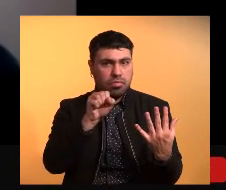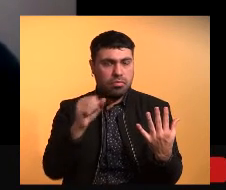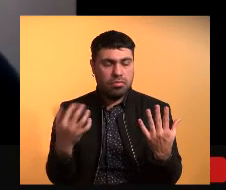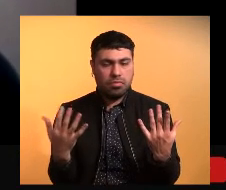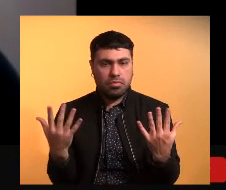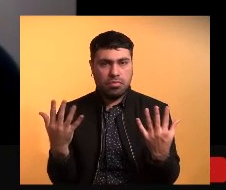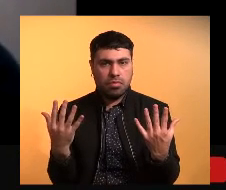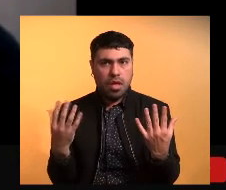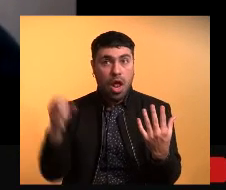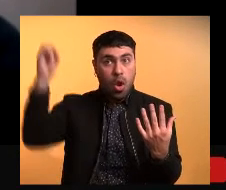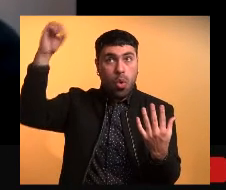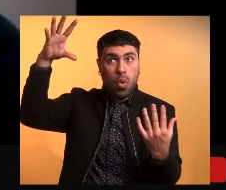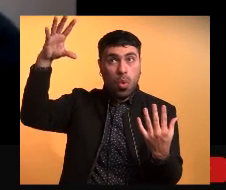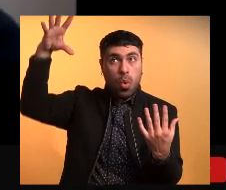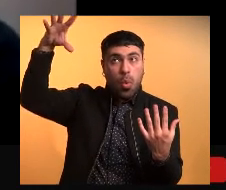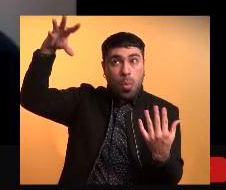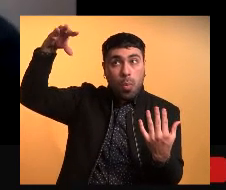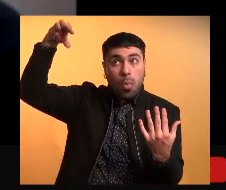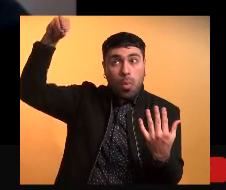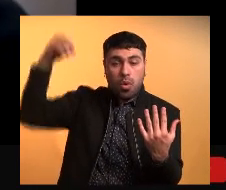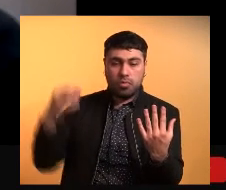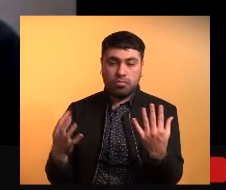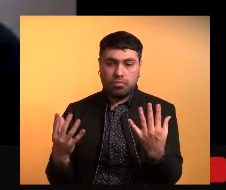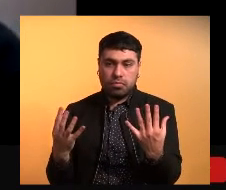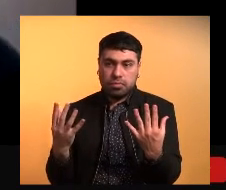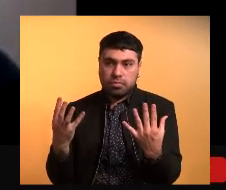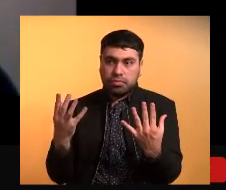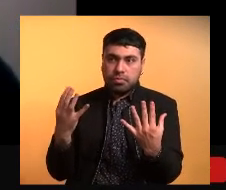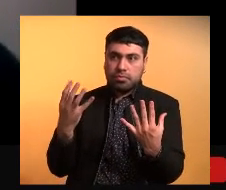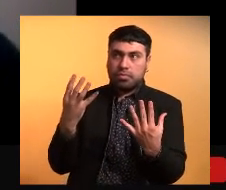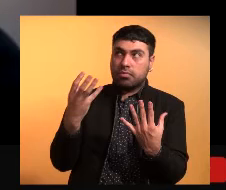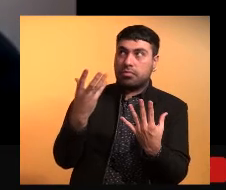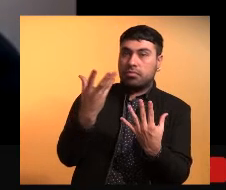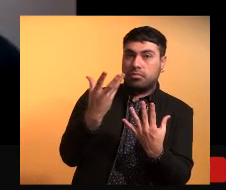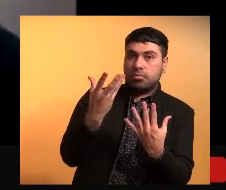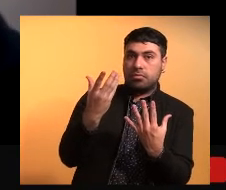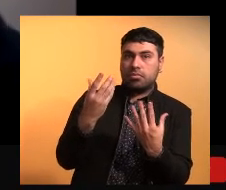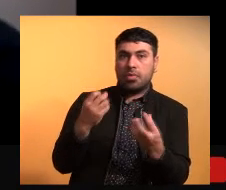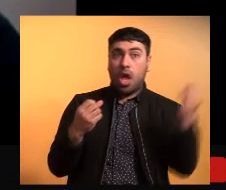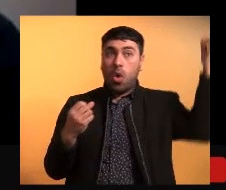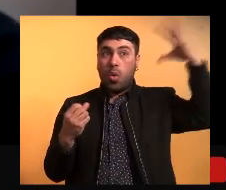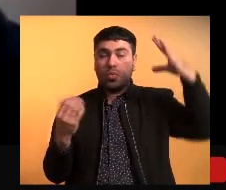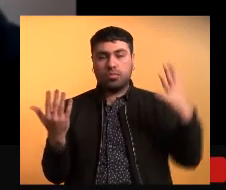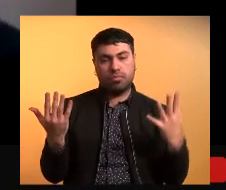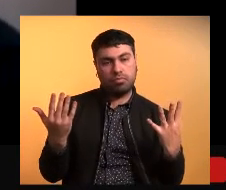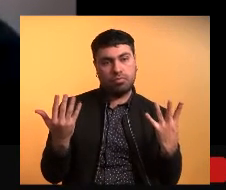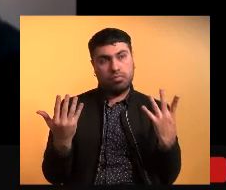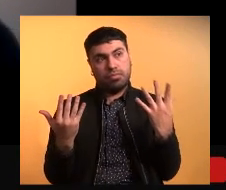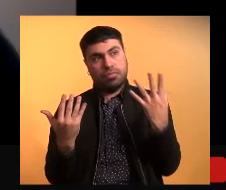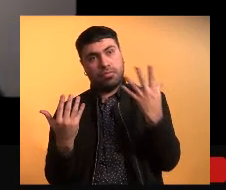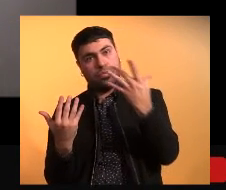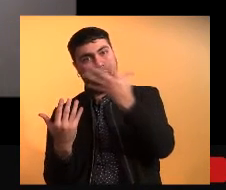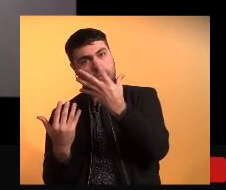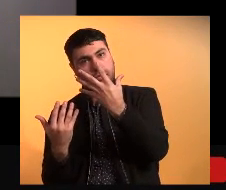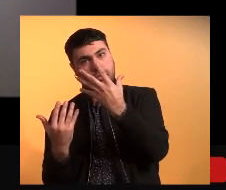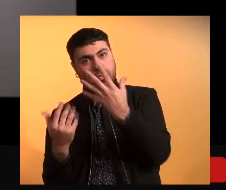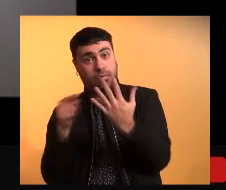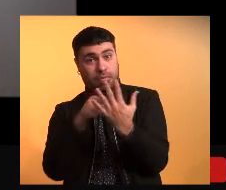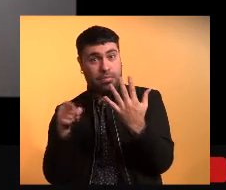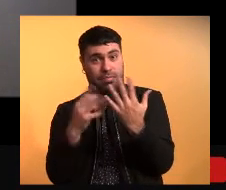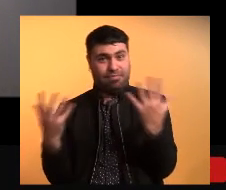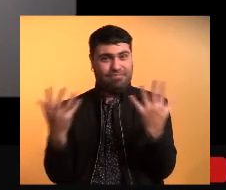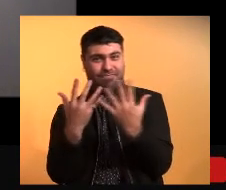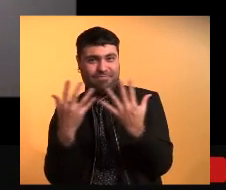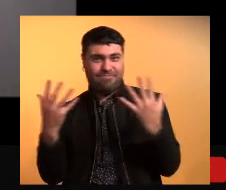O sea, hay que comenzar a luchar, en este caso, por comida o, por ejemplo, por luz. Hay que comenzar a luchar por el poco sustrato que a veces está